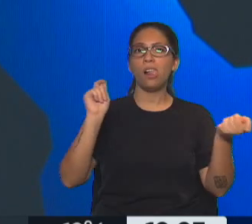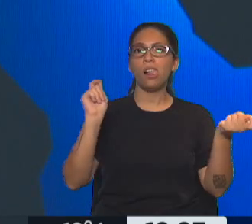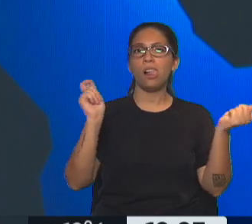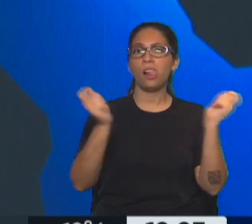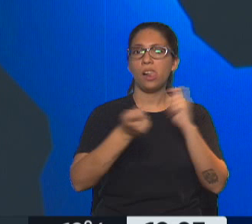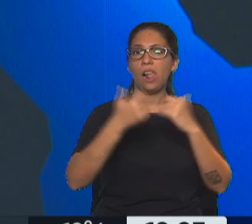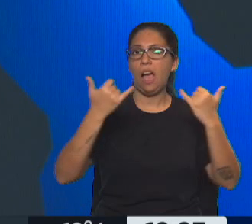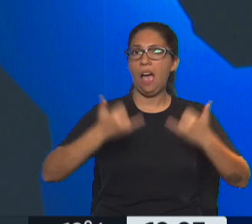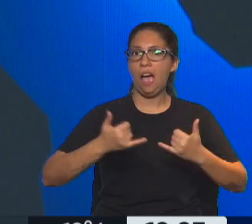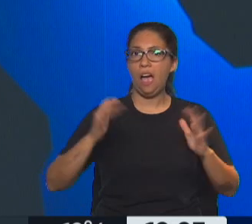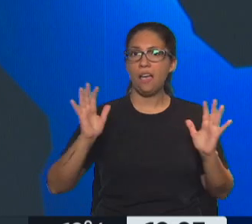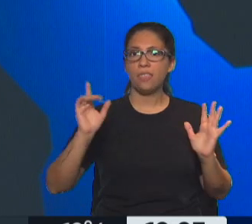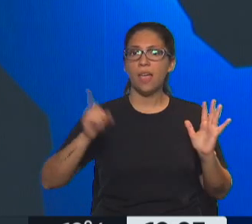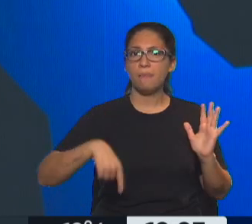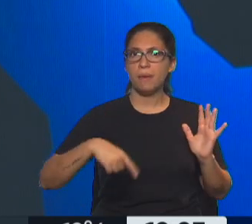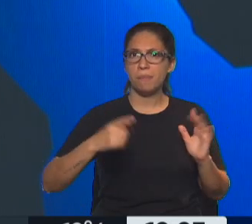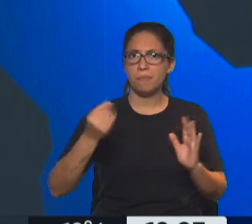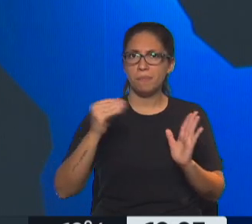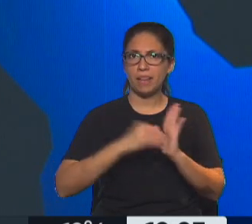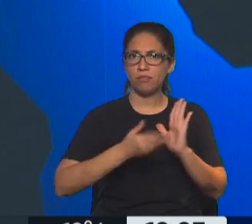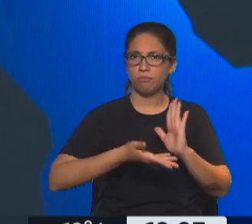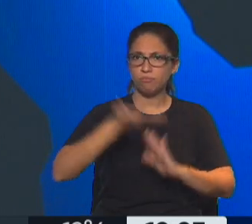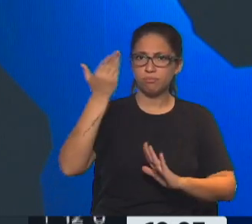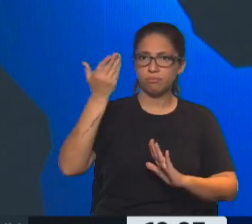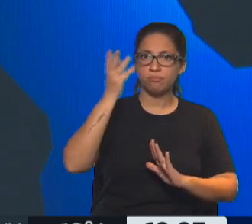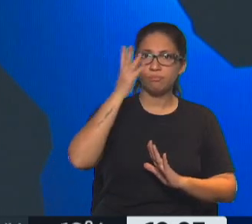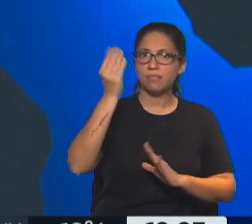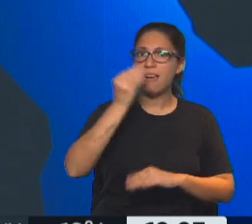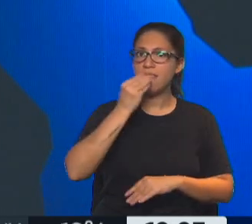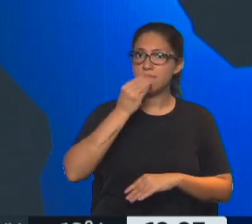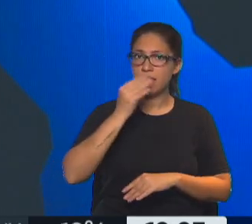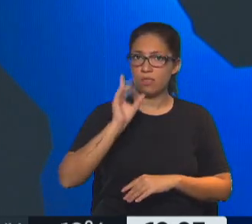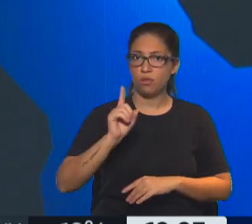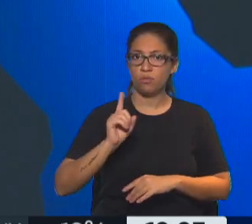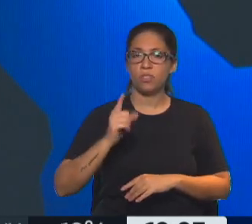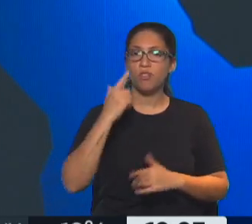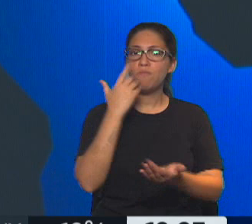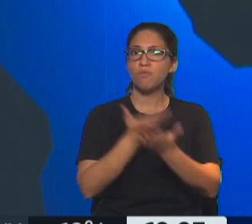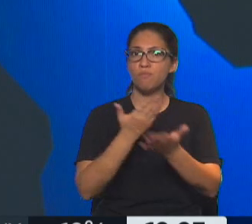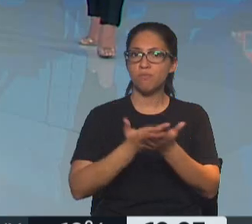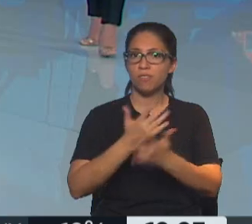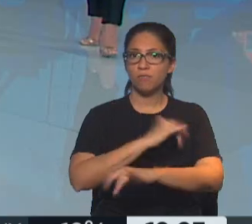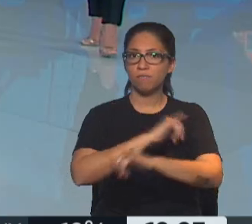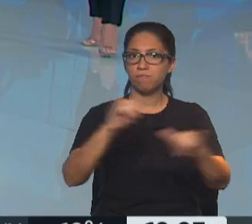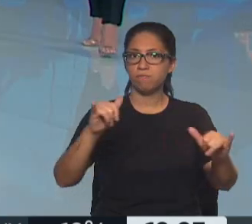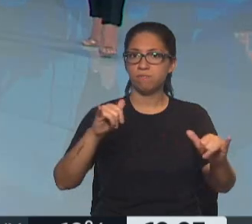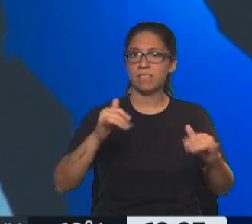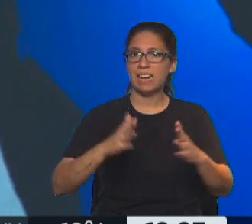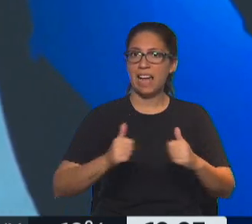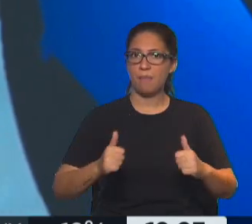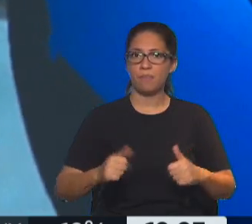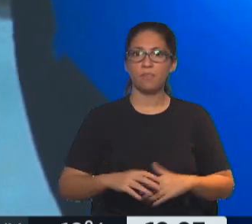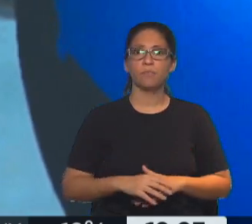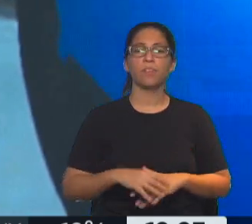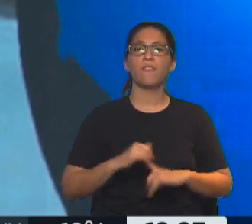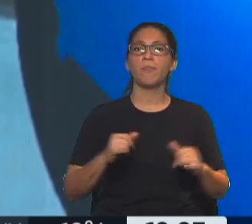en la pandemia, sino por la suba de los precios internacionales de los alimentos. Así que les propongo una columna que tiene que ser así veloz porque tengo